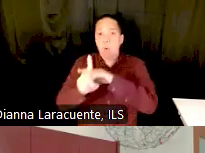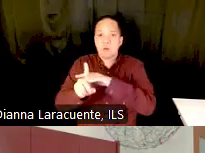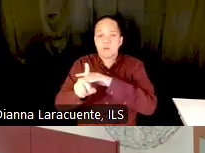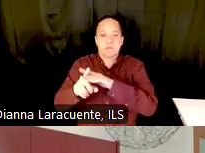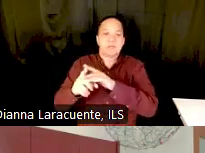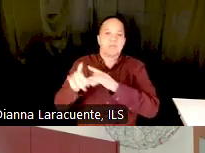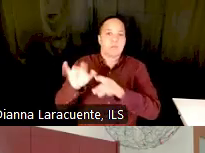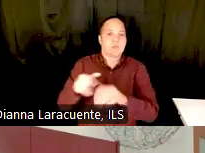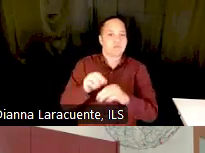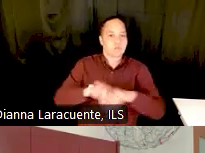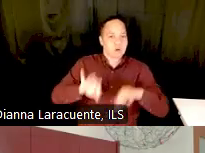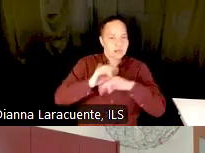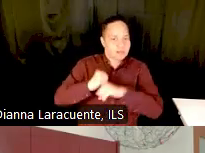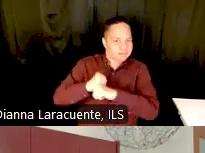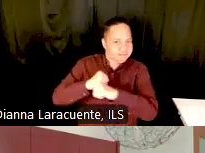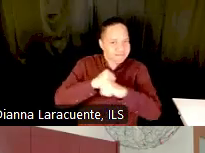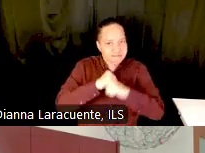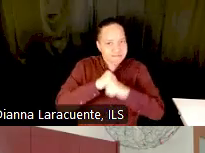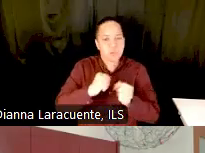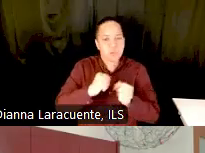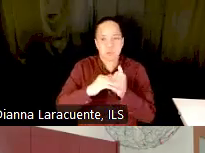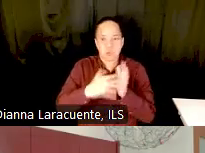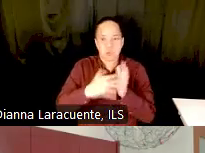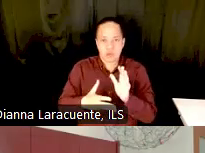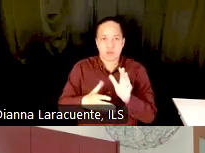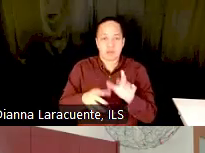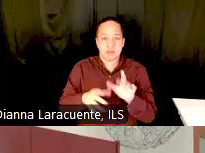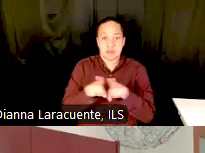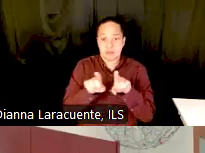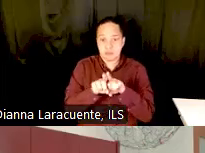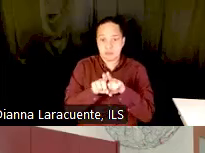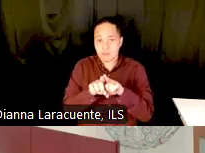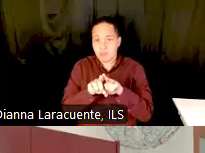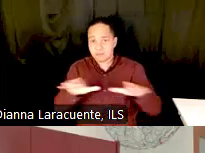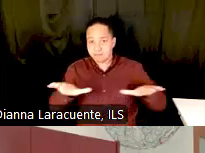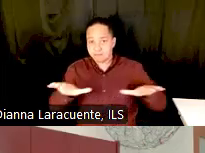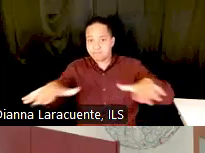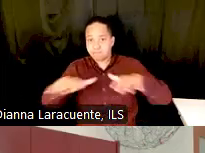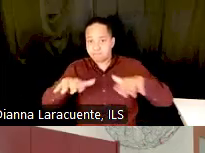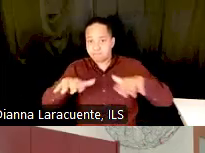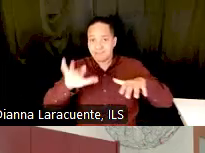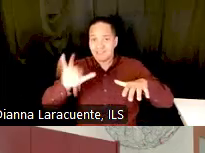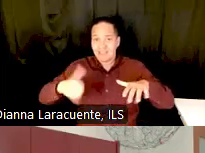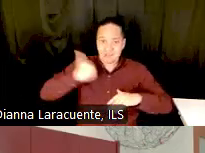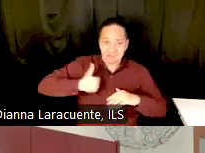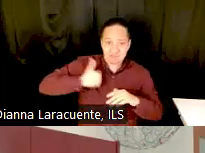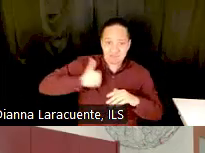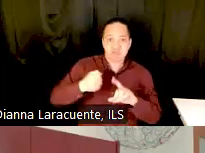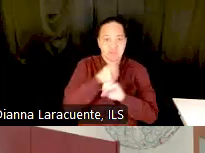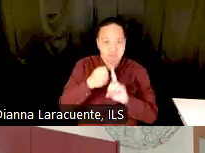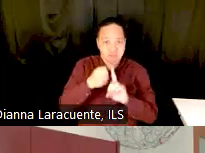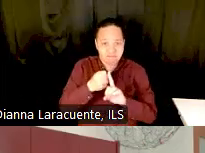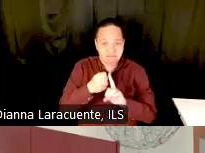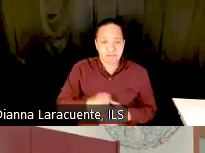proteger al estudiante y proteger al resto de los estudiantes de esa agresión. Es